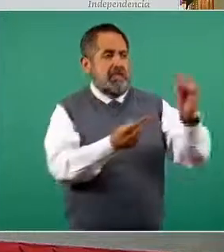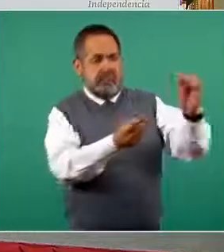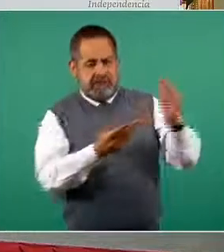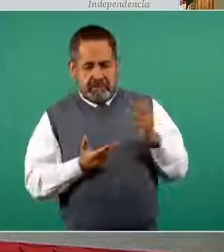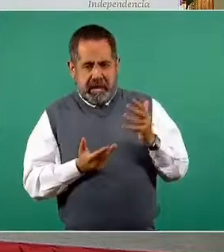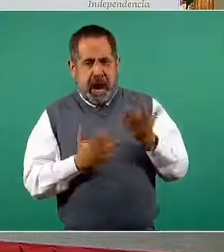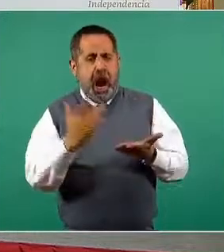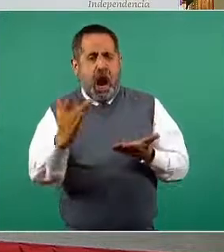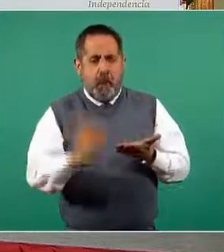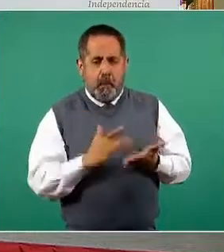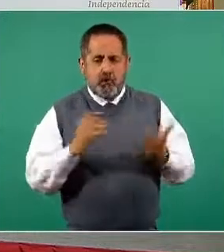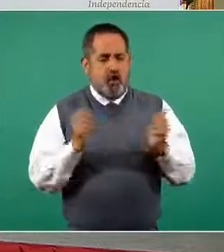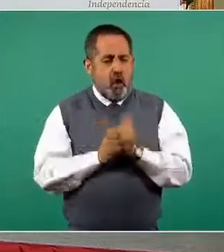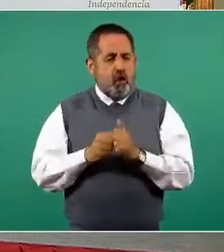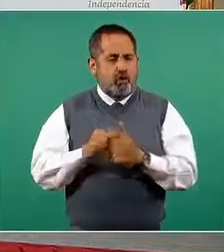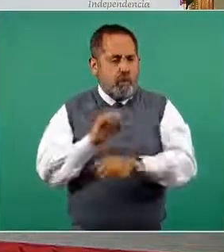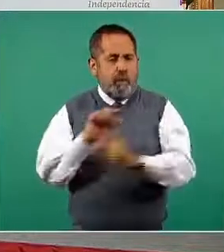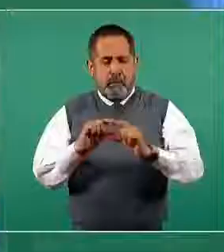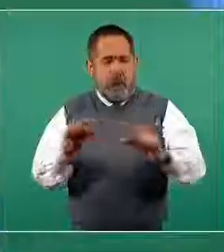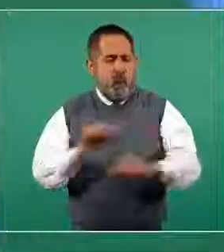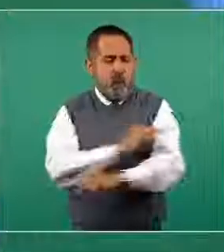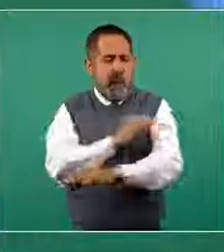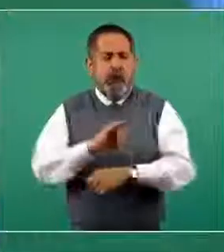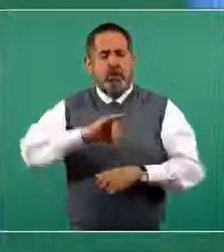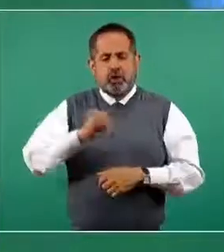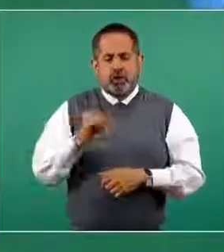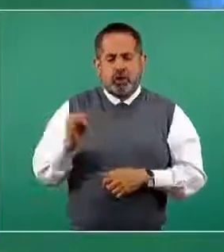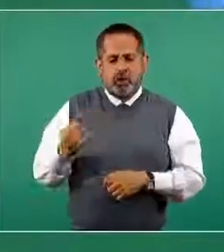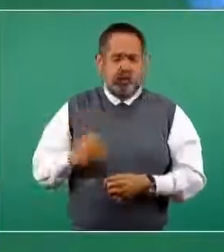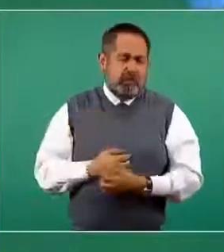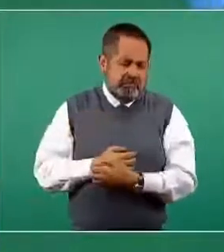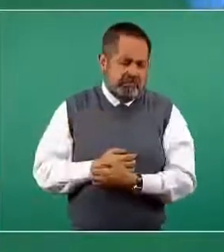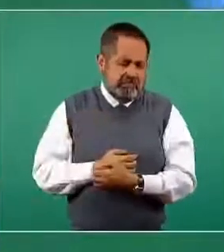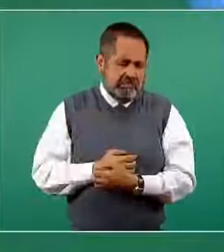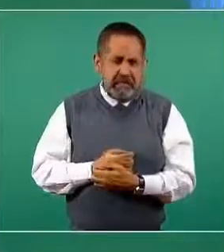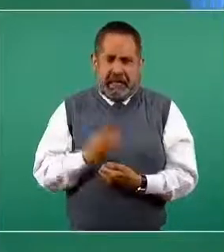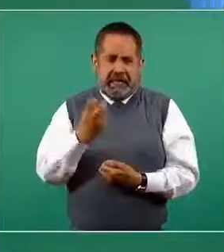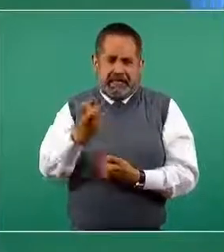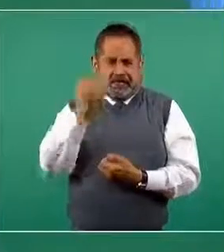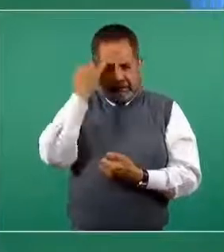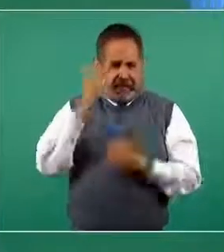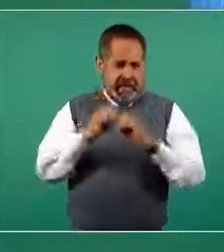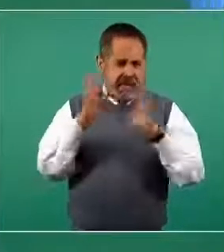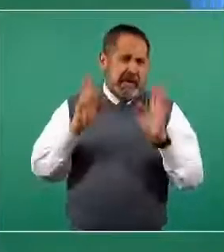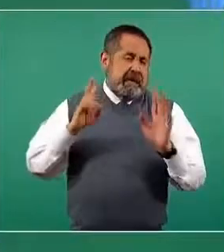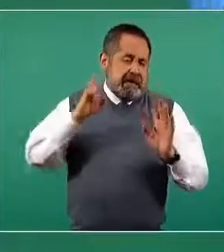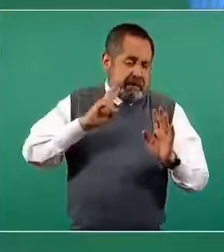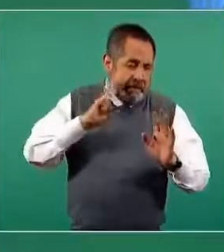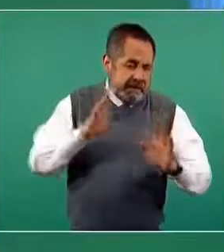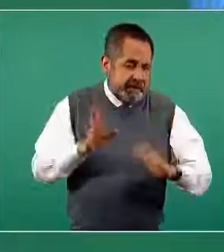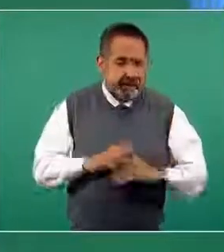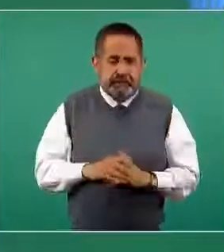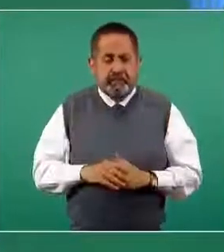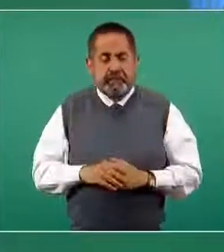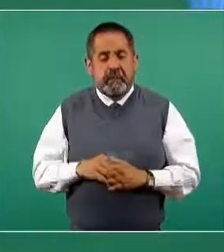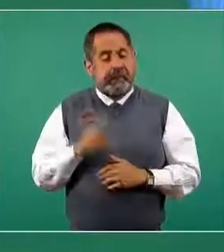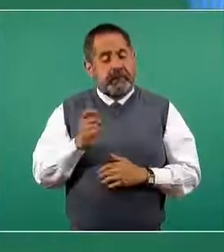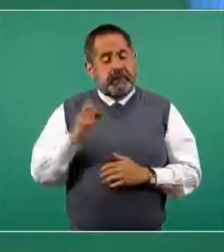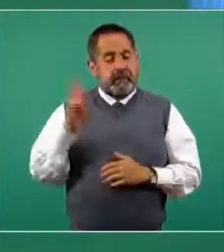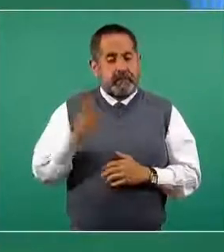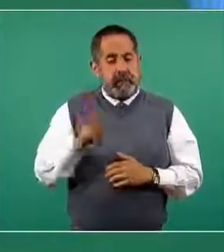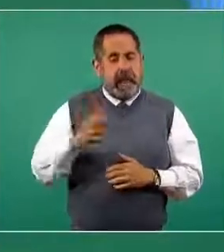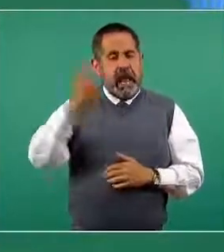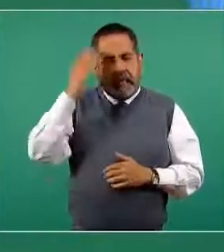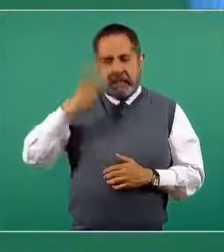la vacuna Johnson & Johnson. Entonces, un poco el panorama que tenemos en este momento, y aunque ciertamente